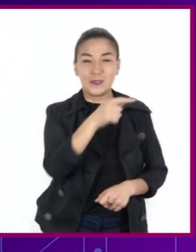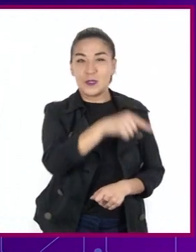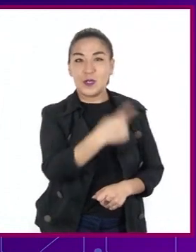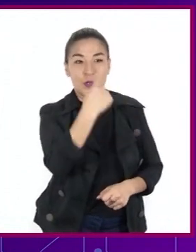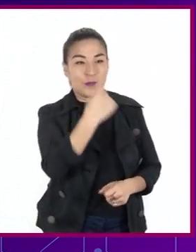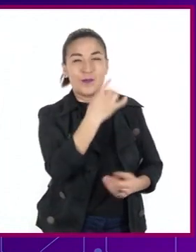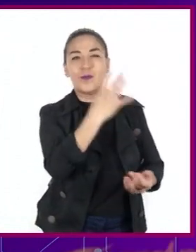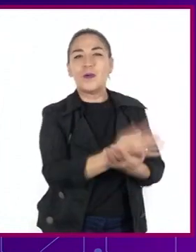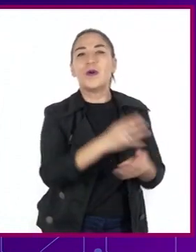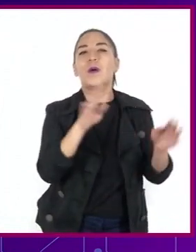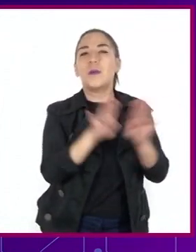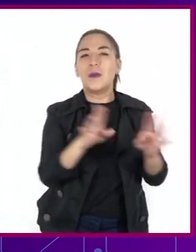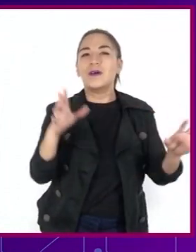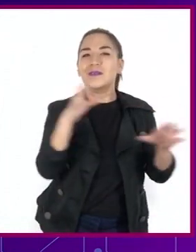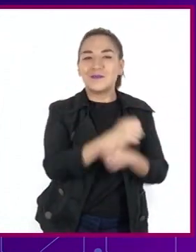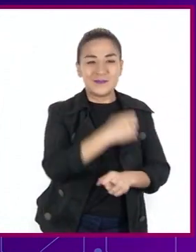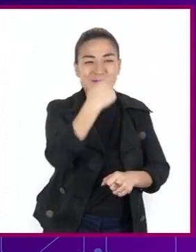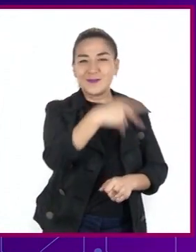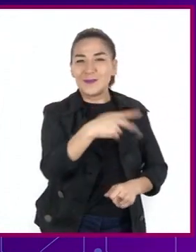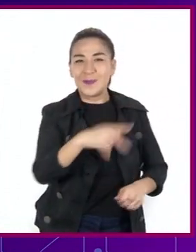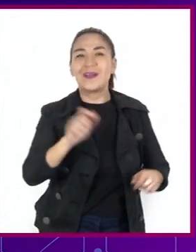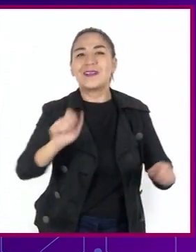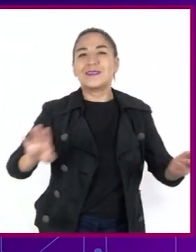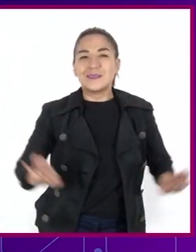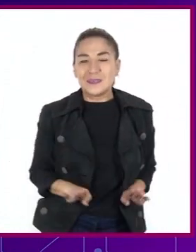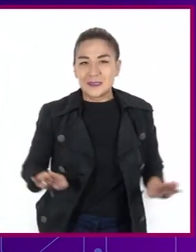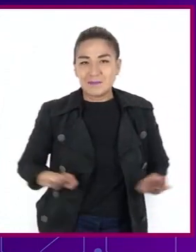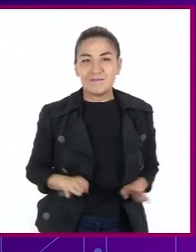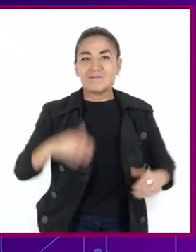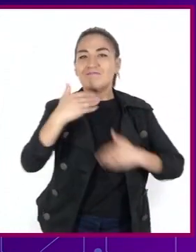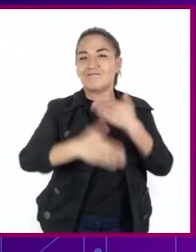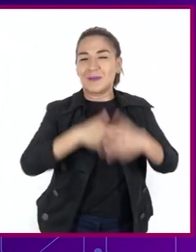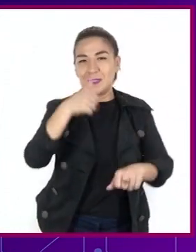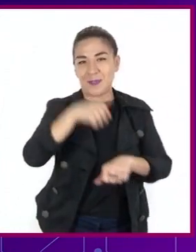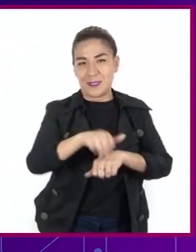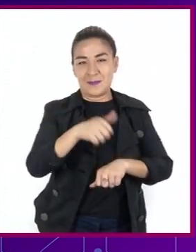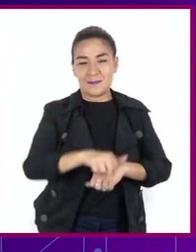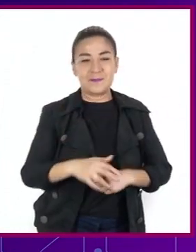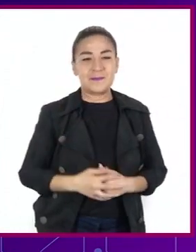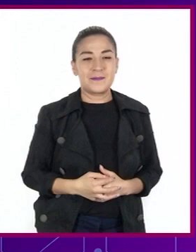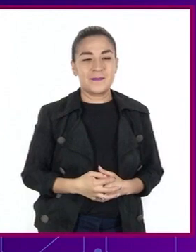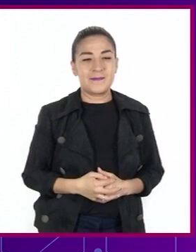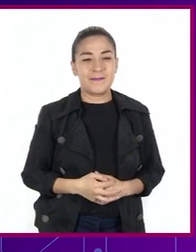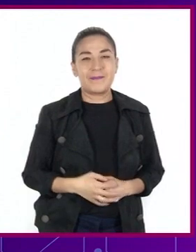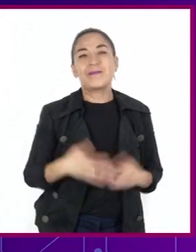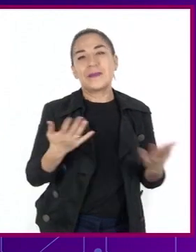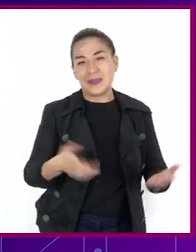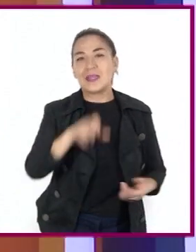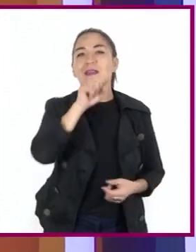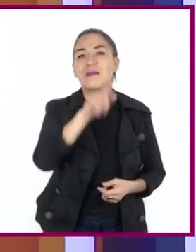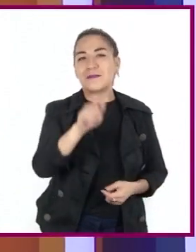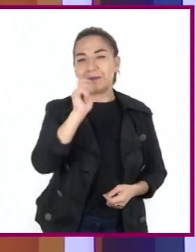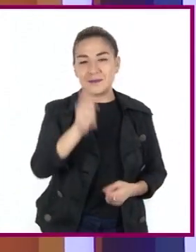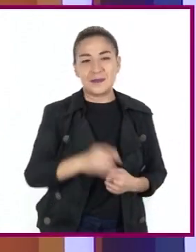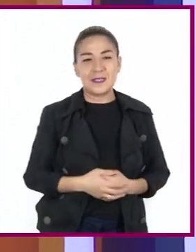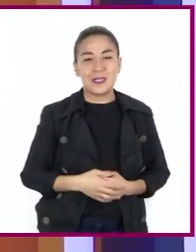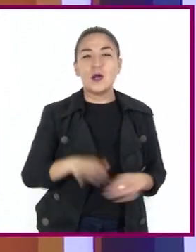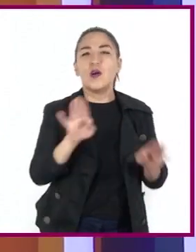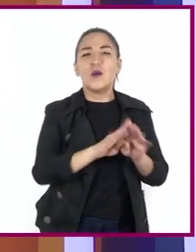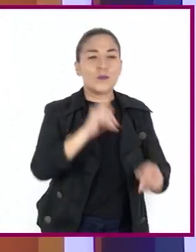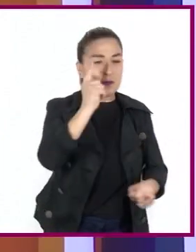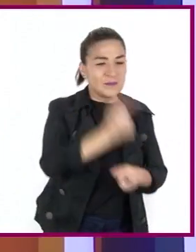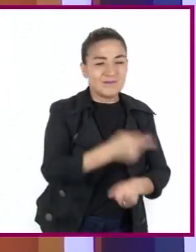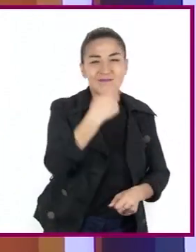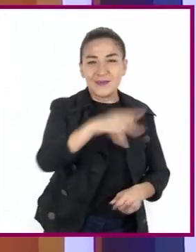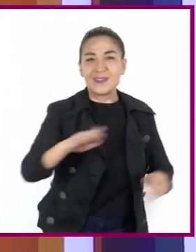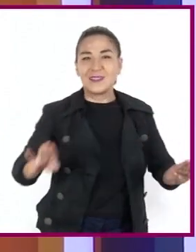que pudiera definir el comportamiento de la sucesión con una expresión algebraica. Aunque cabe aclarar que identificar el